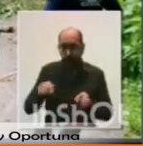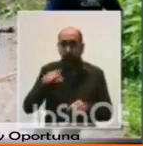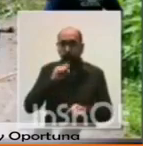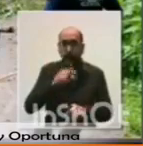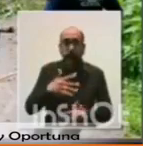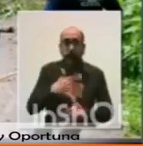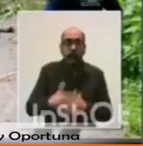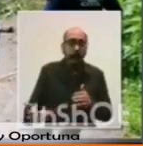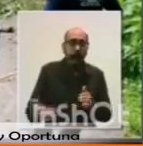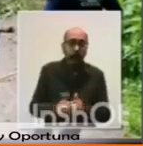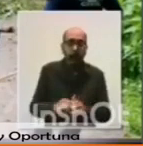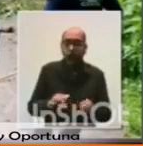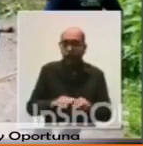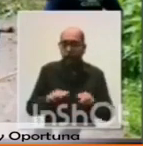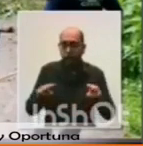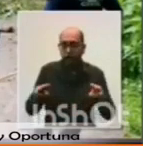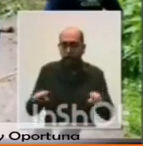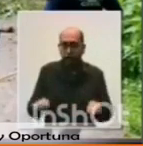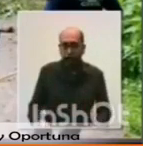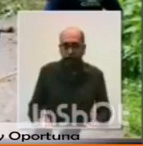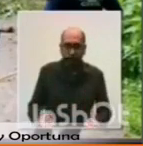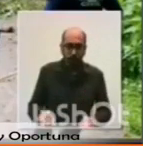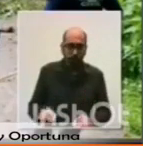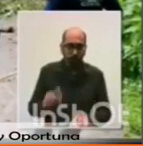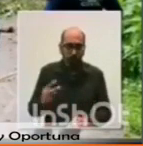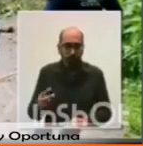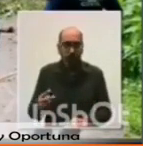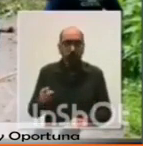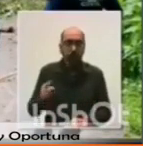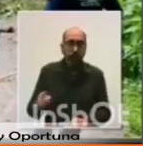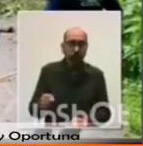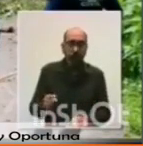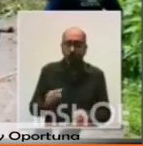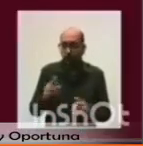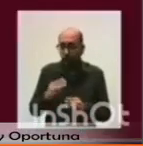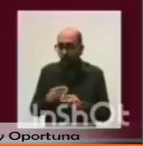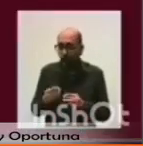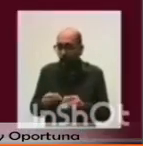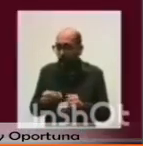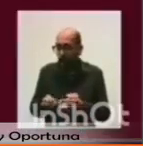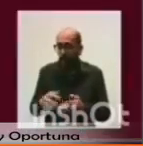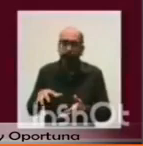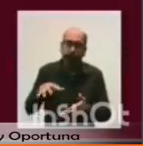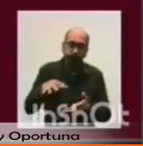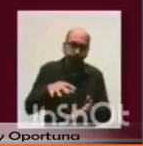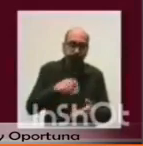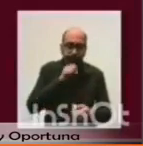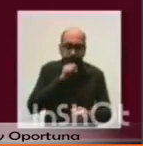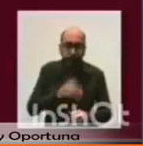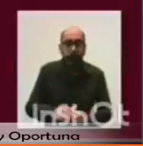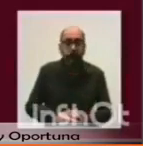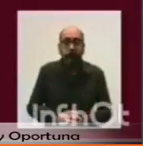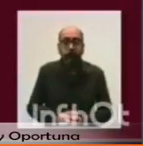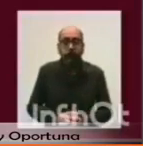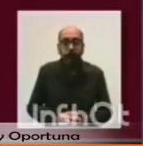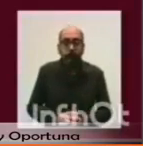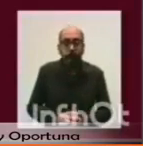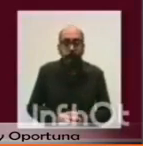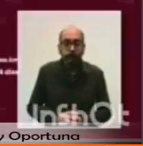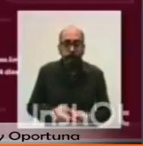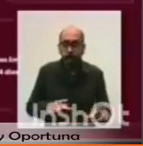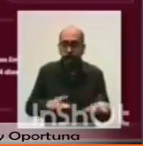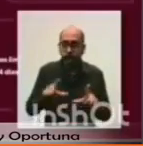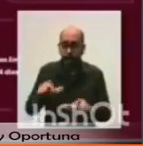metros cúbicos de material que es producto de los derrumbes que se generaron. La siguiente, por favor. En la etapa